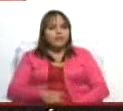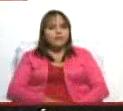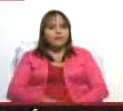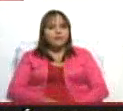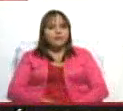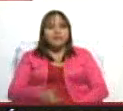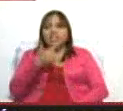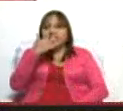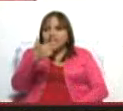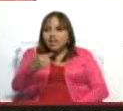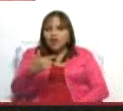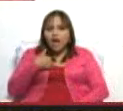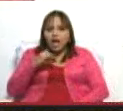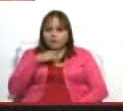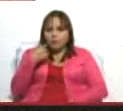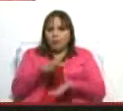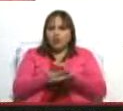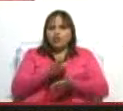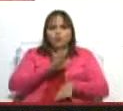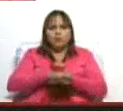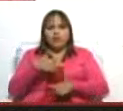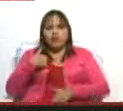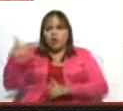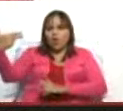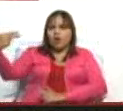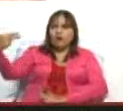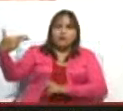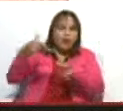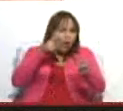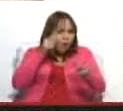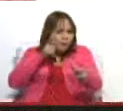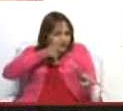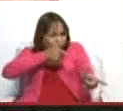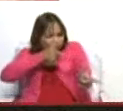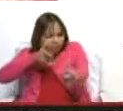francotirador contra mí, y lo digo contra mí en lo personal, para